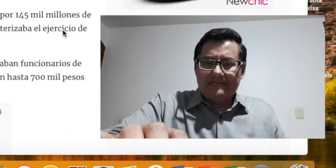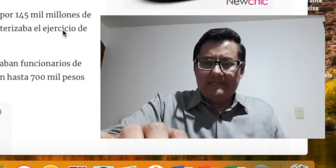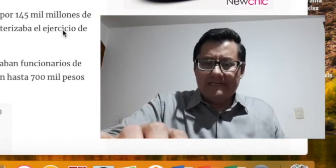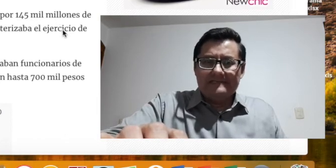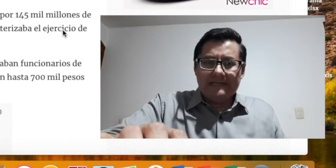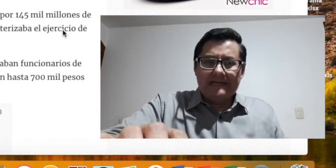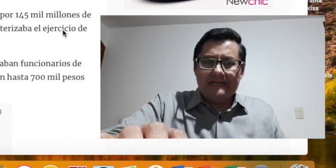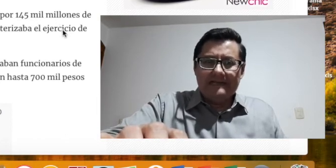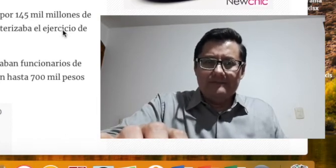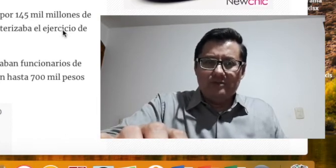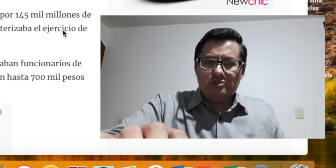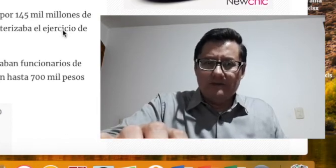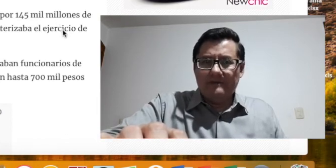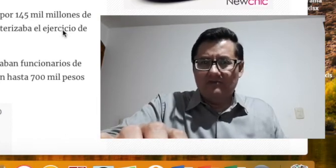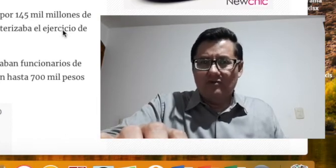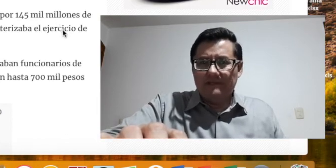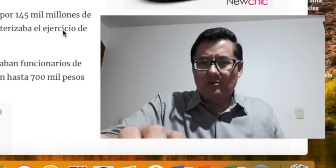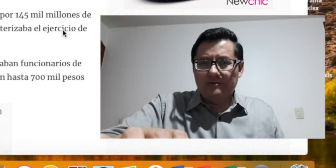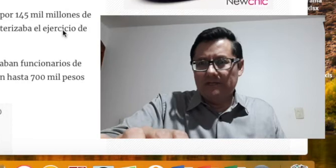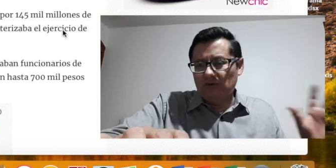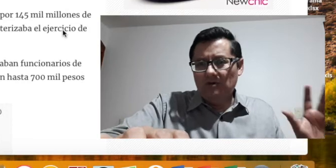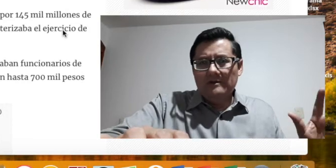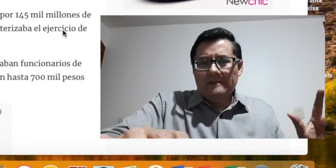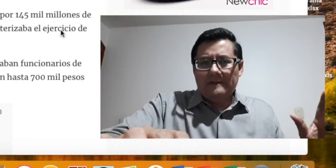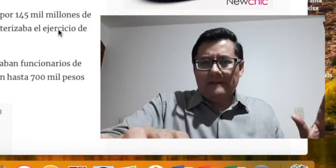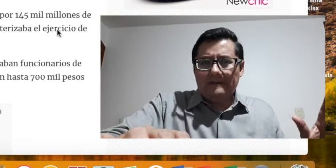antes de que entregara pues su primer informe de